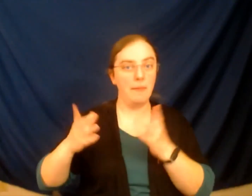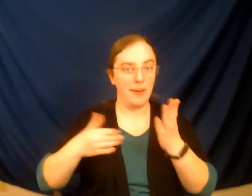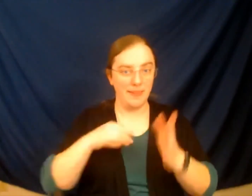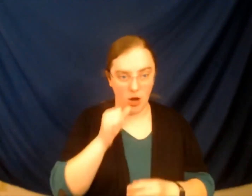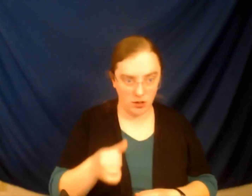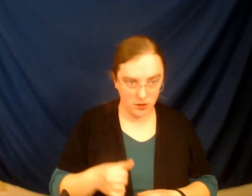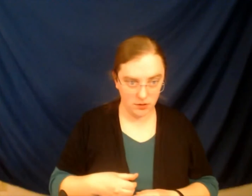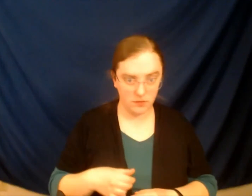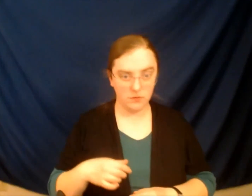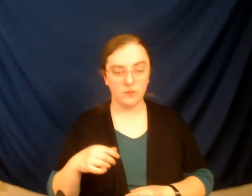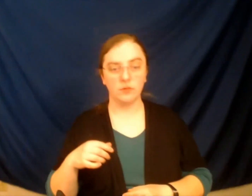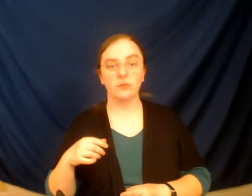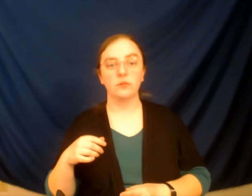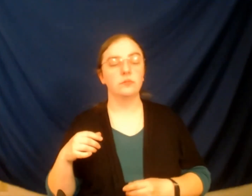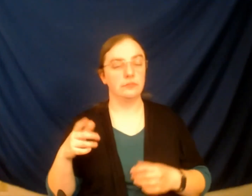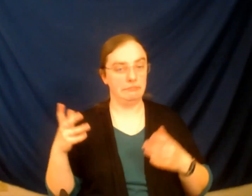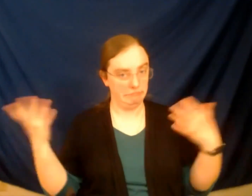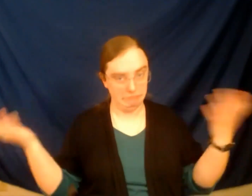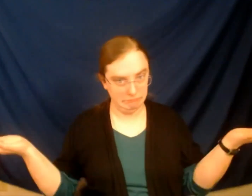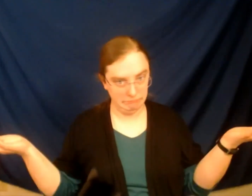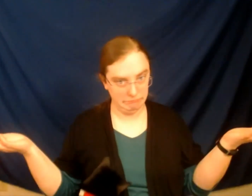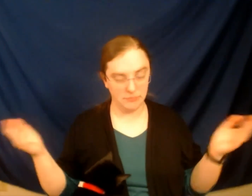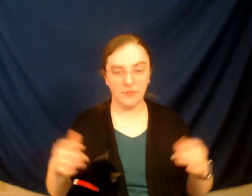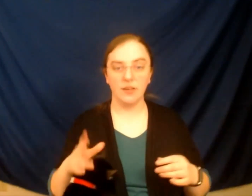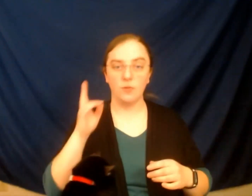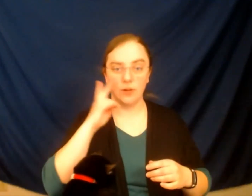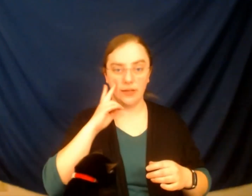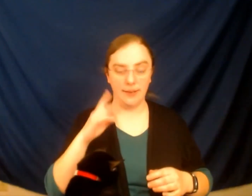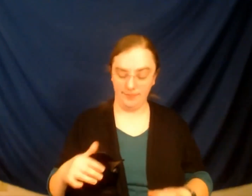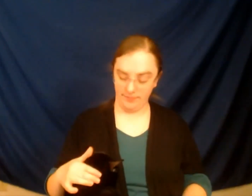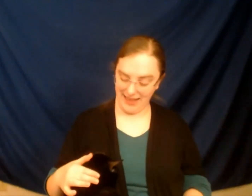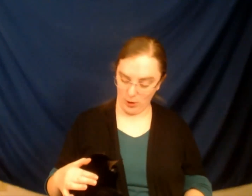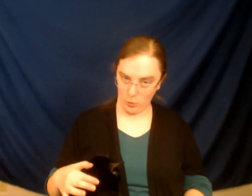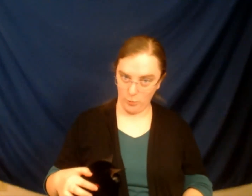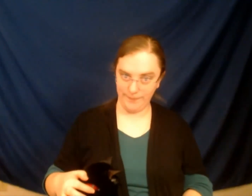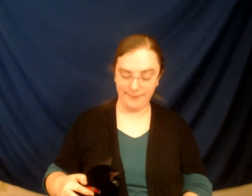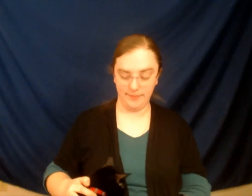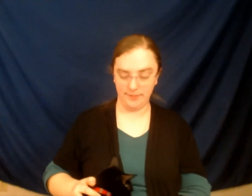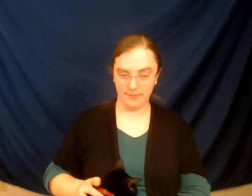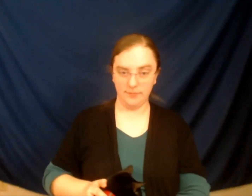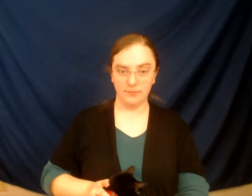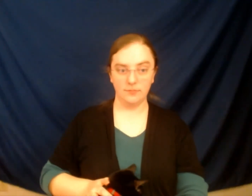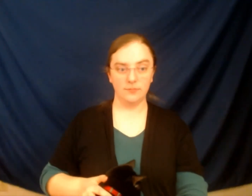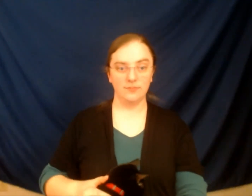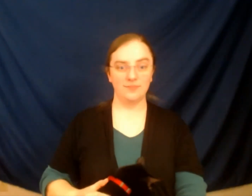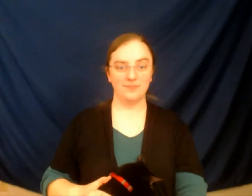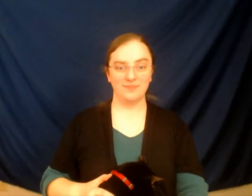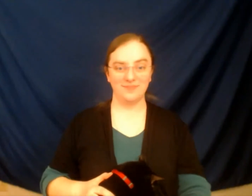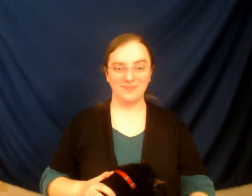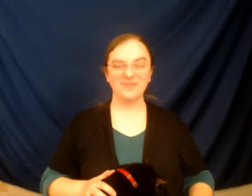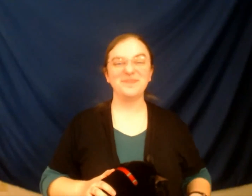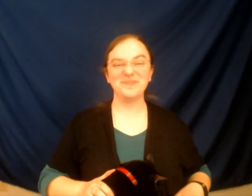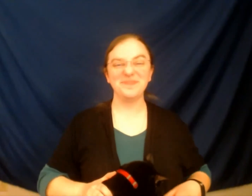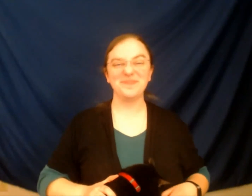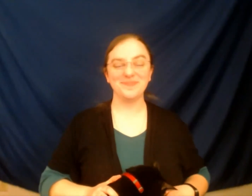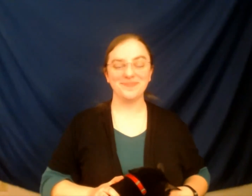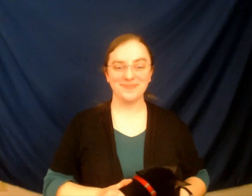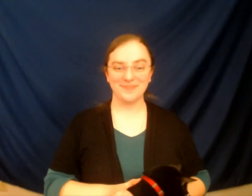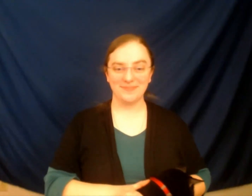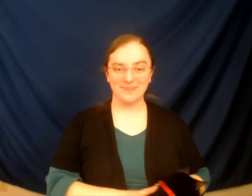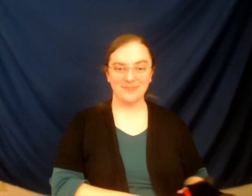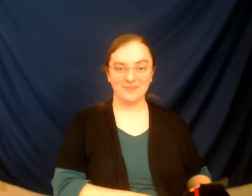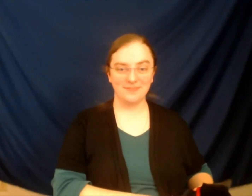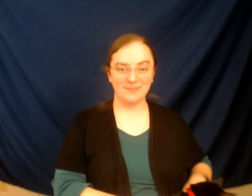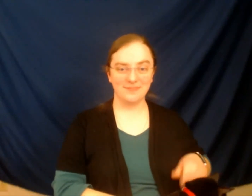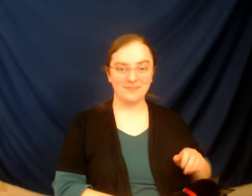Roxana. Roxanne, yeah, Roxanne Barber. Yeah. Entonces, yo hablo con Roxanne para